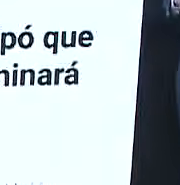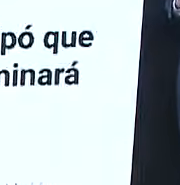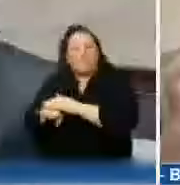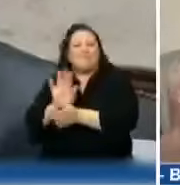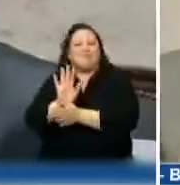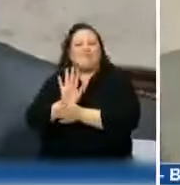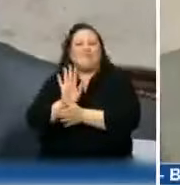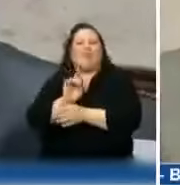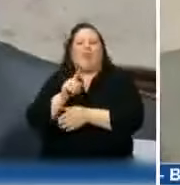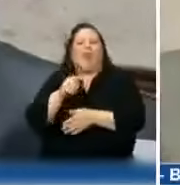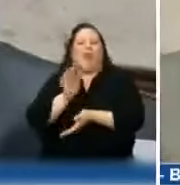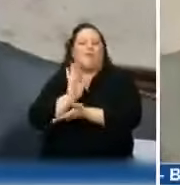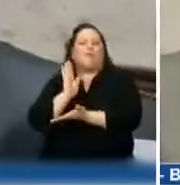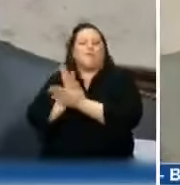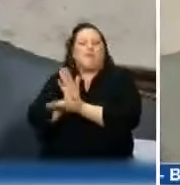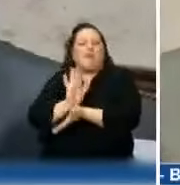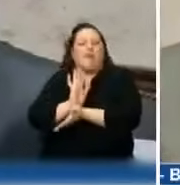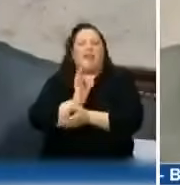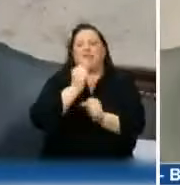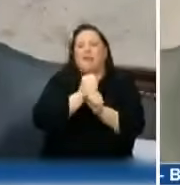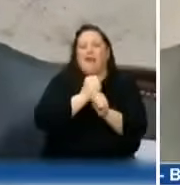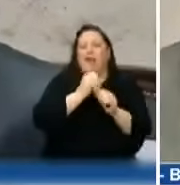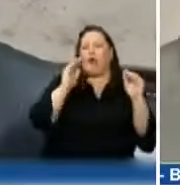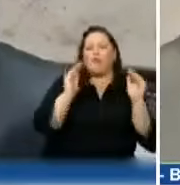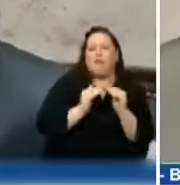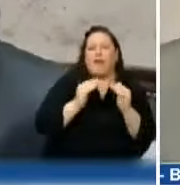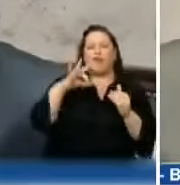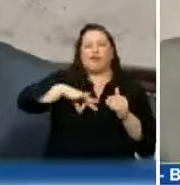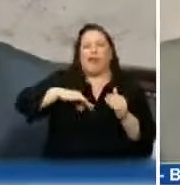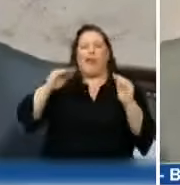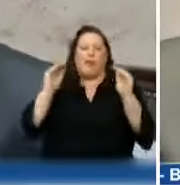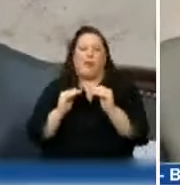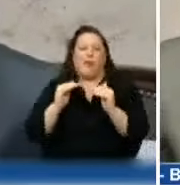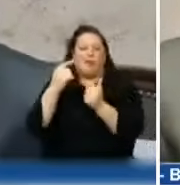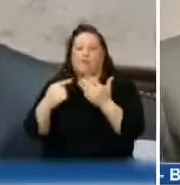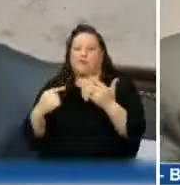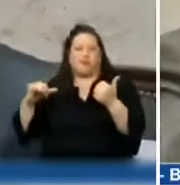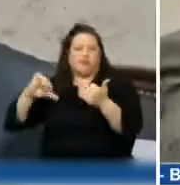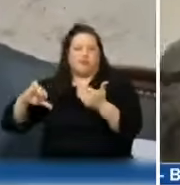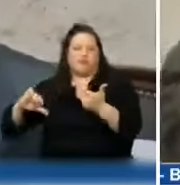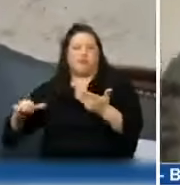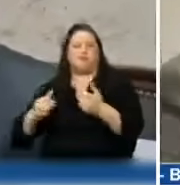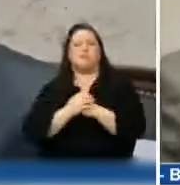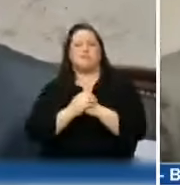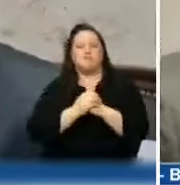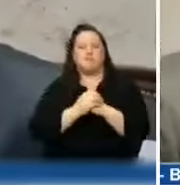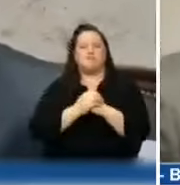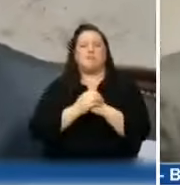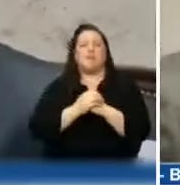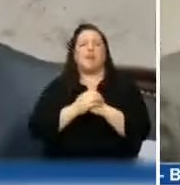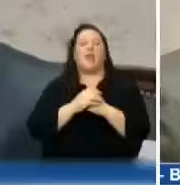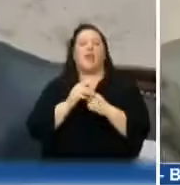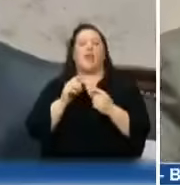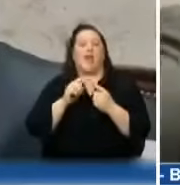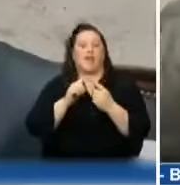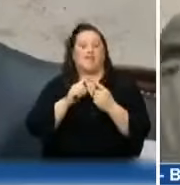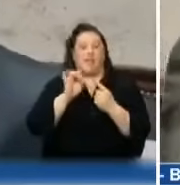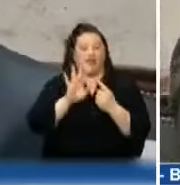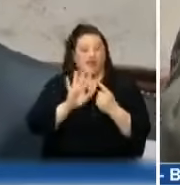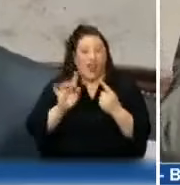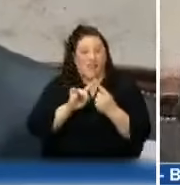le plantean, él lo que dice es, lo voy a hacer cuando sea presidente, y tal vez antes, que hace un guiño, y a pesar de eso,